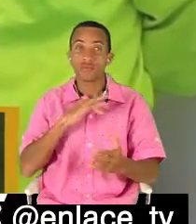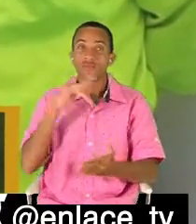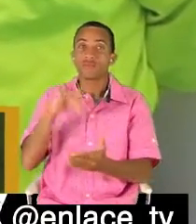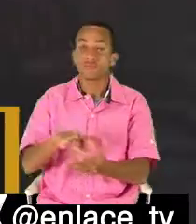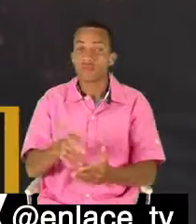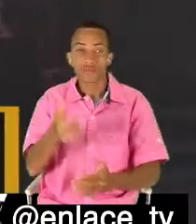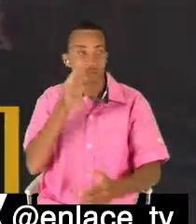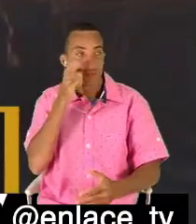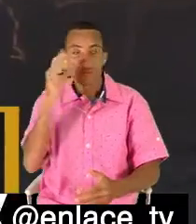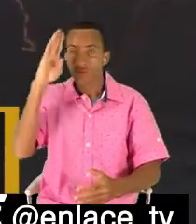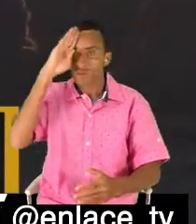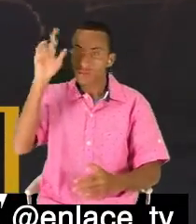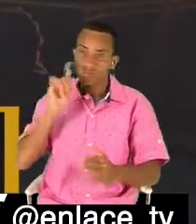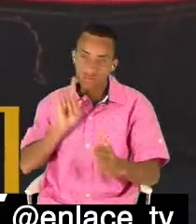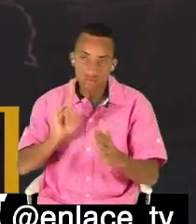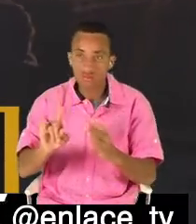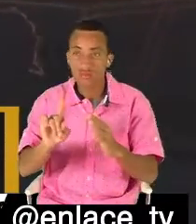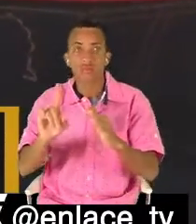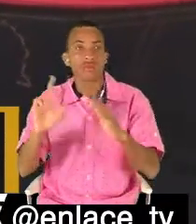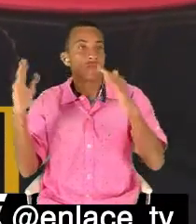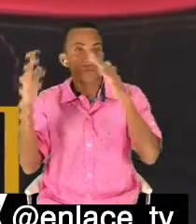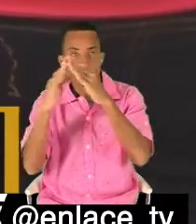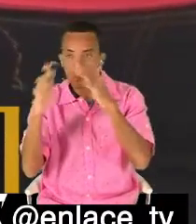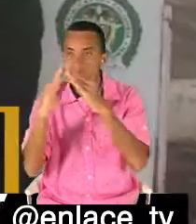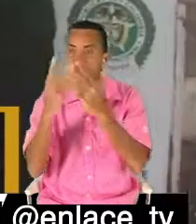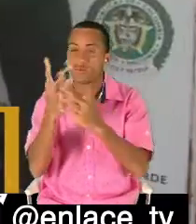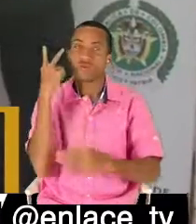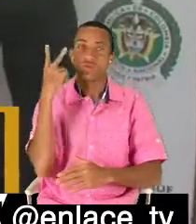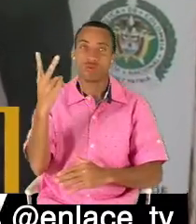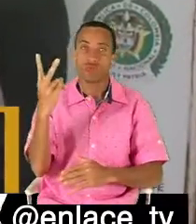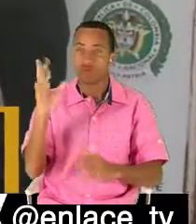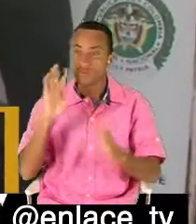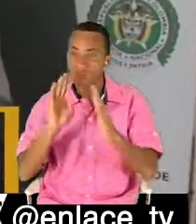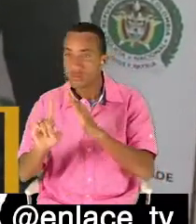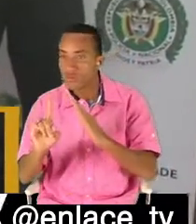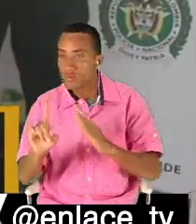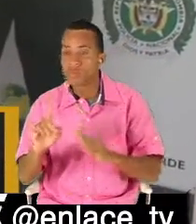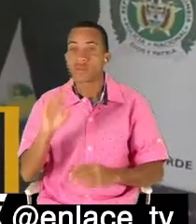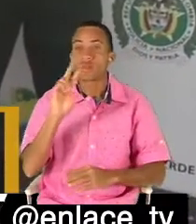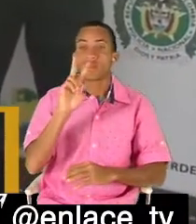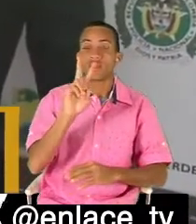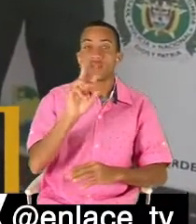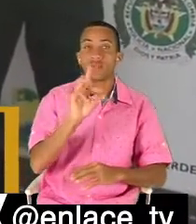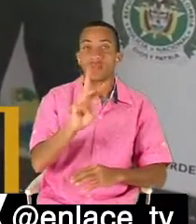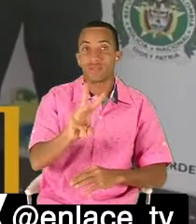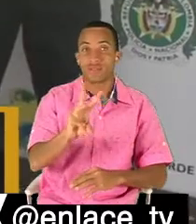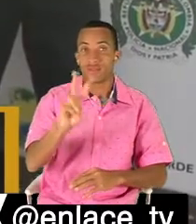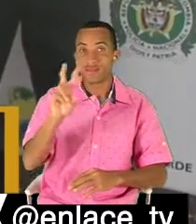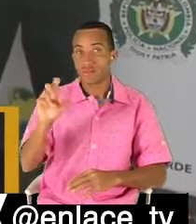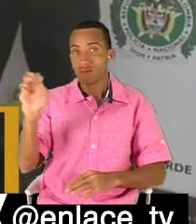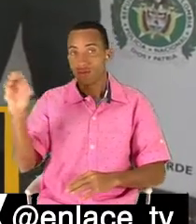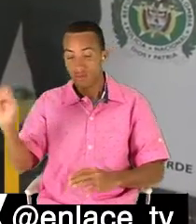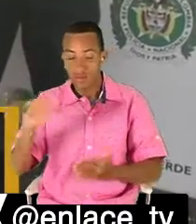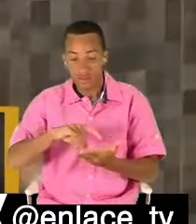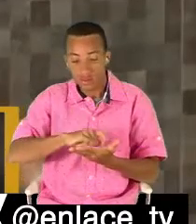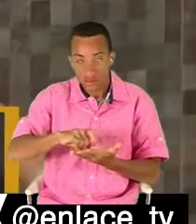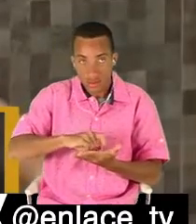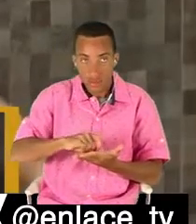y allanamiento a 2 viviendas, se logró la incautación por parte de la policía de 360 gramos de marihuana y 70 gramos de